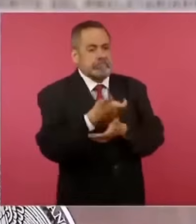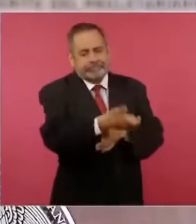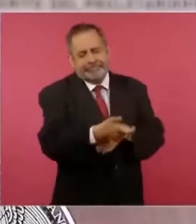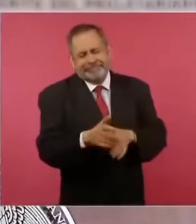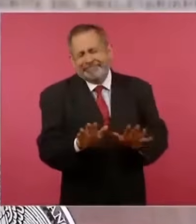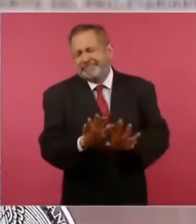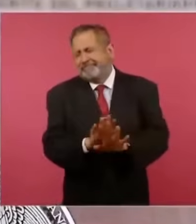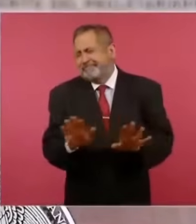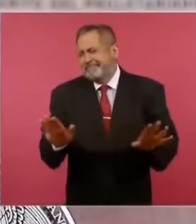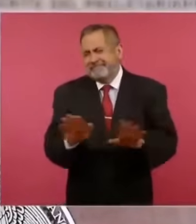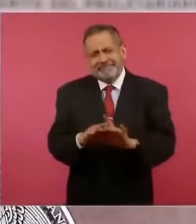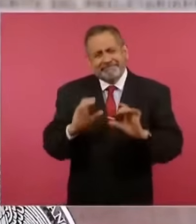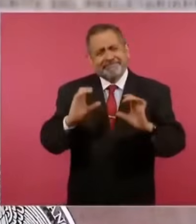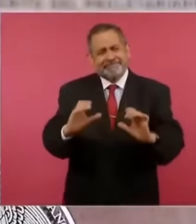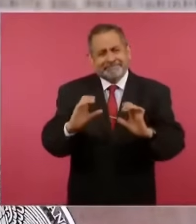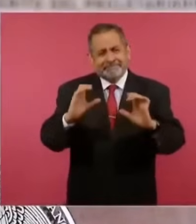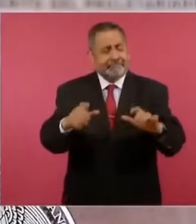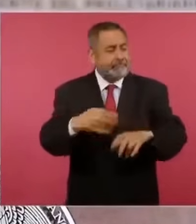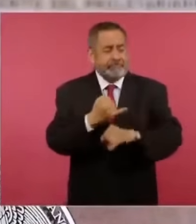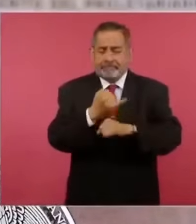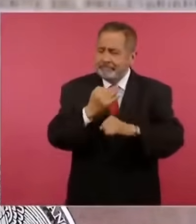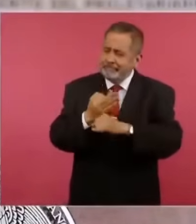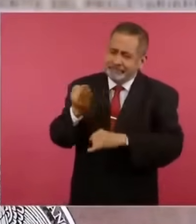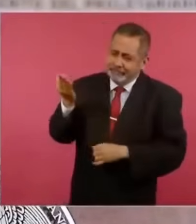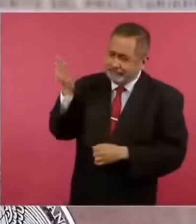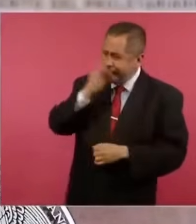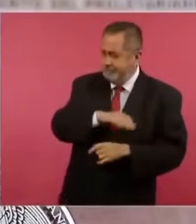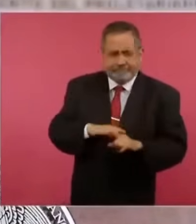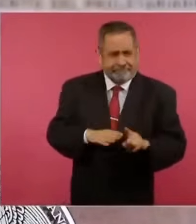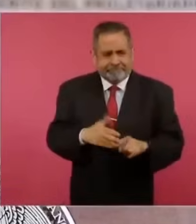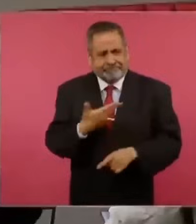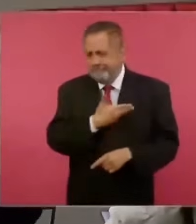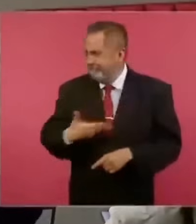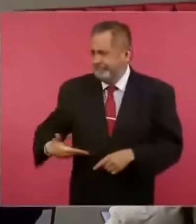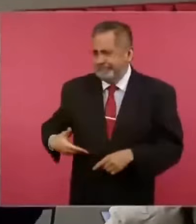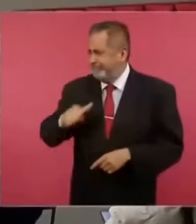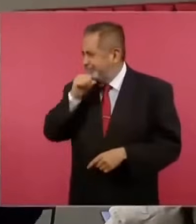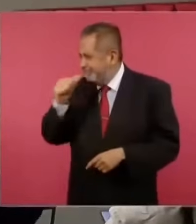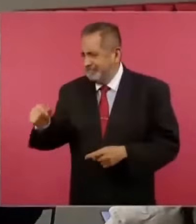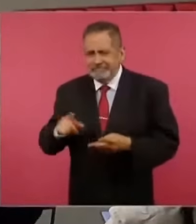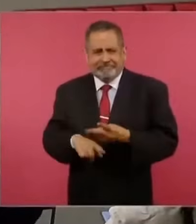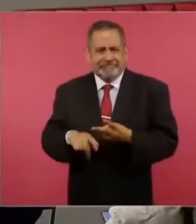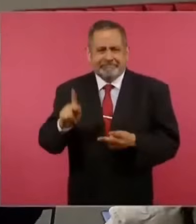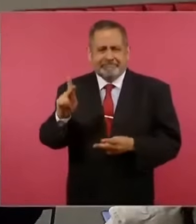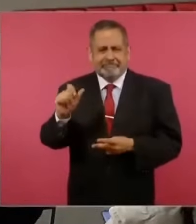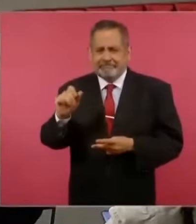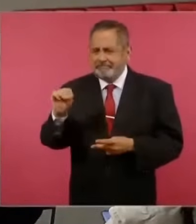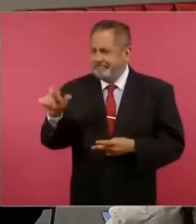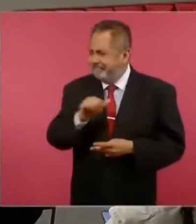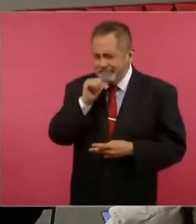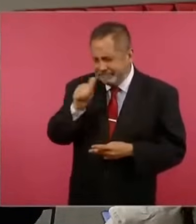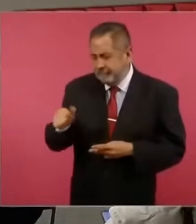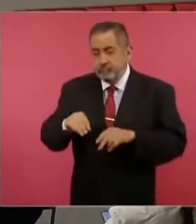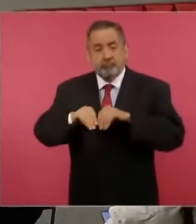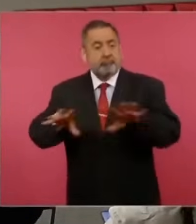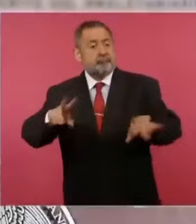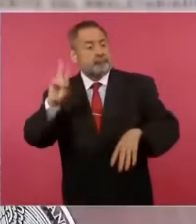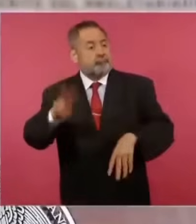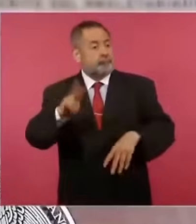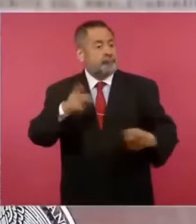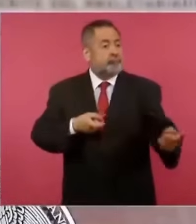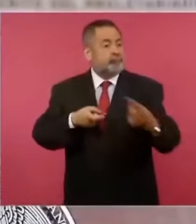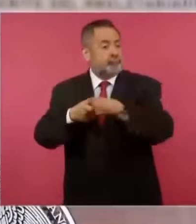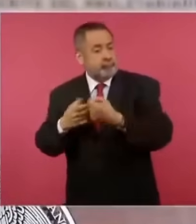internet, específicamente en redes sociales. Ni el presidente López Obrador, ni ninguna institución de la